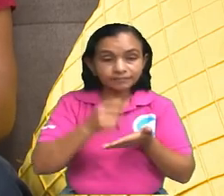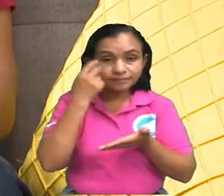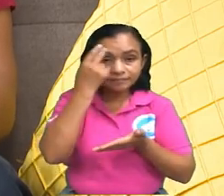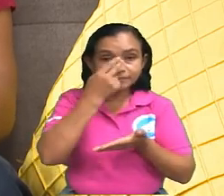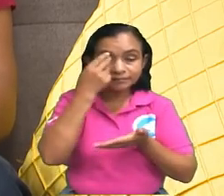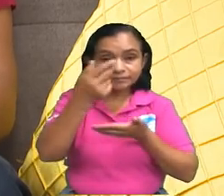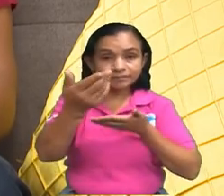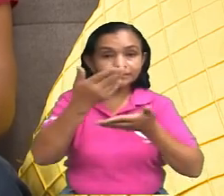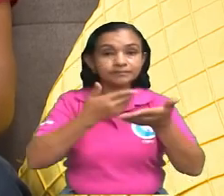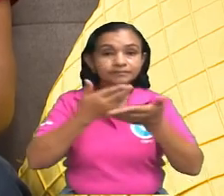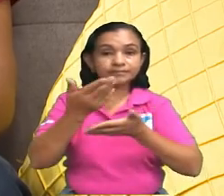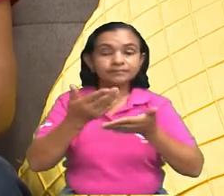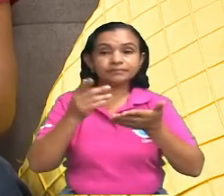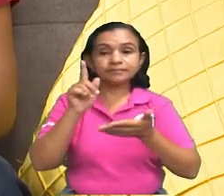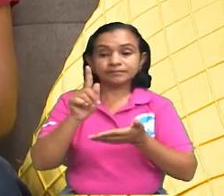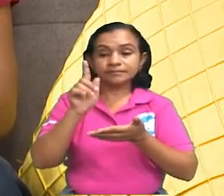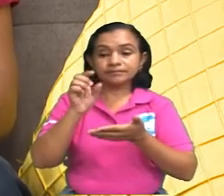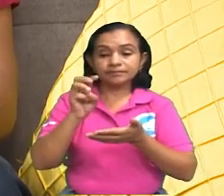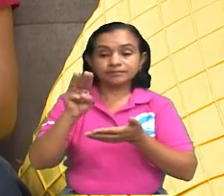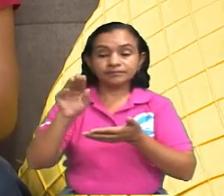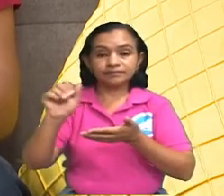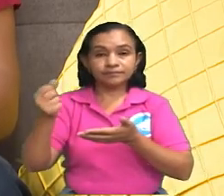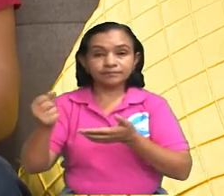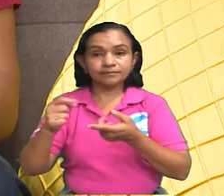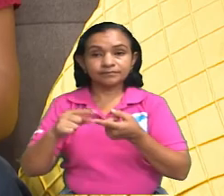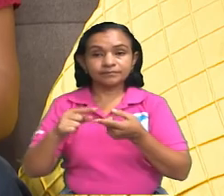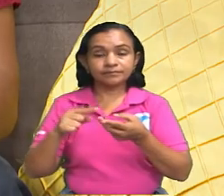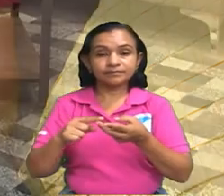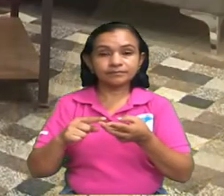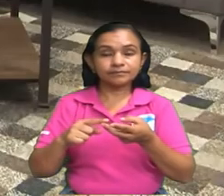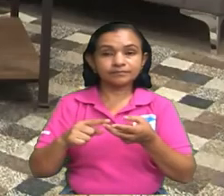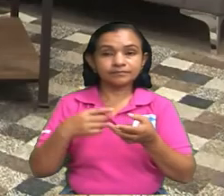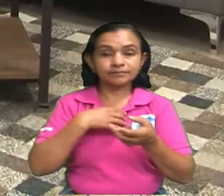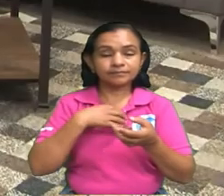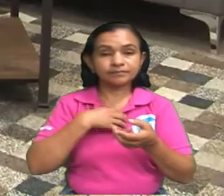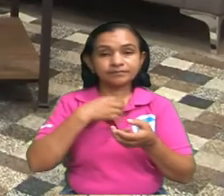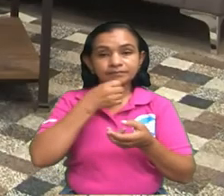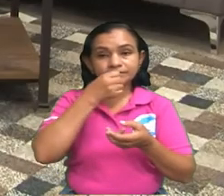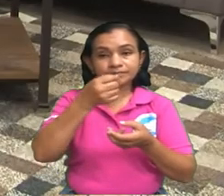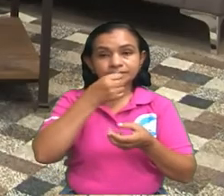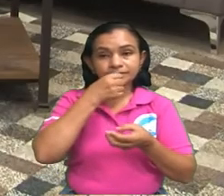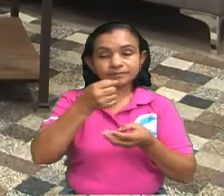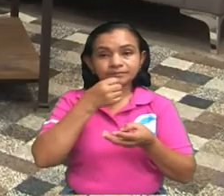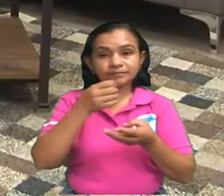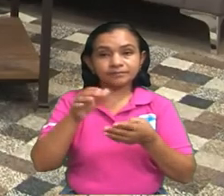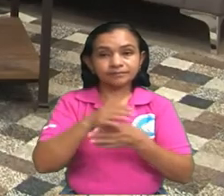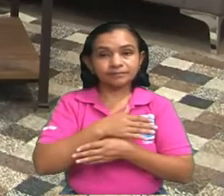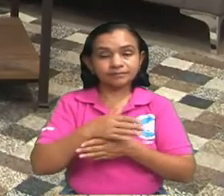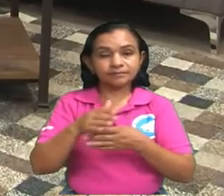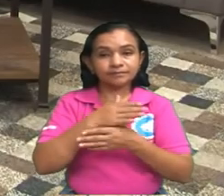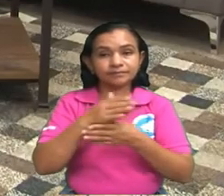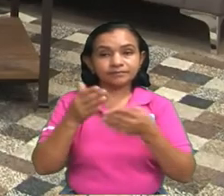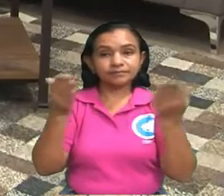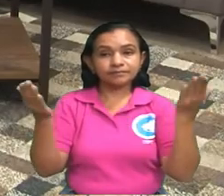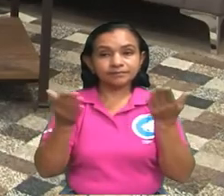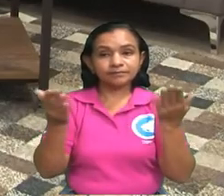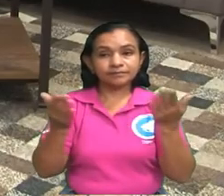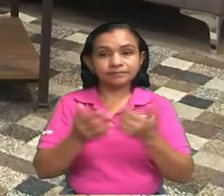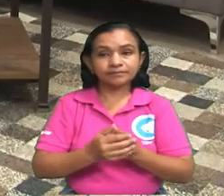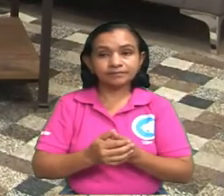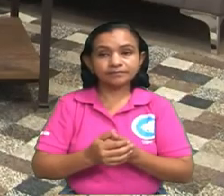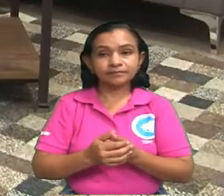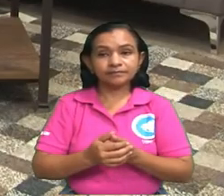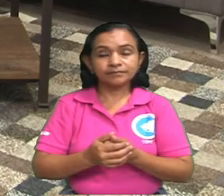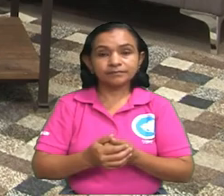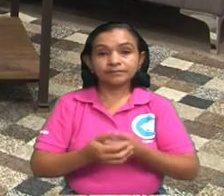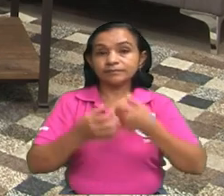Tomás Borges al comandante... En su faceta de periodista. Sí, multifacético, totalmente multifacético. Pero